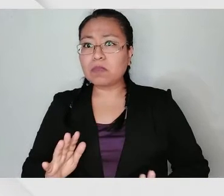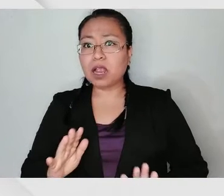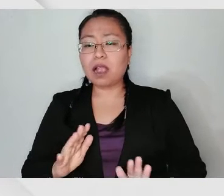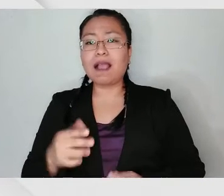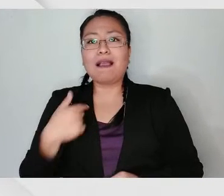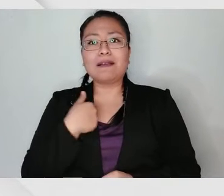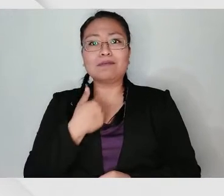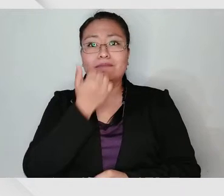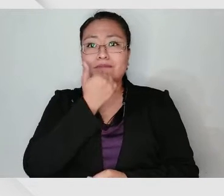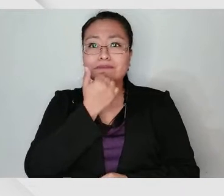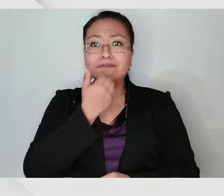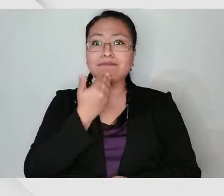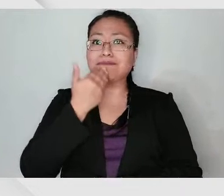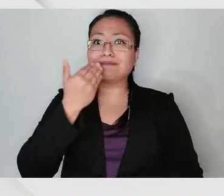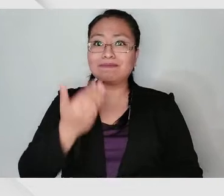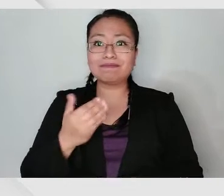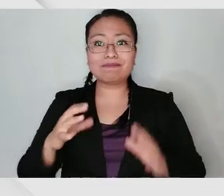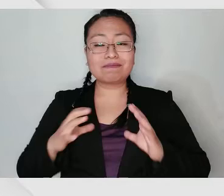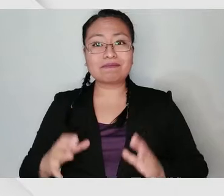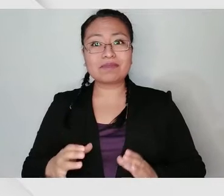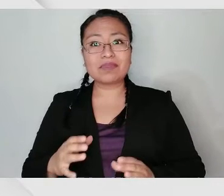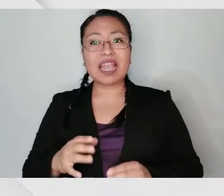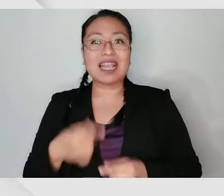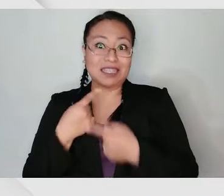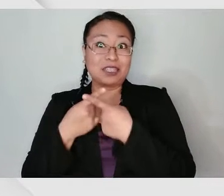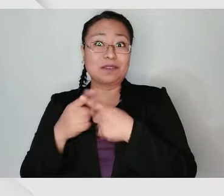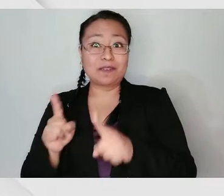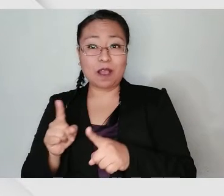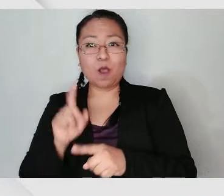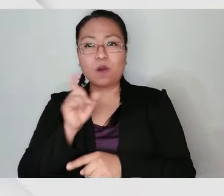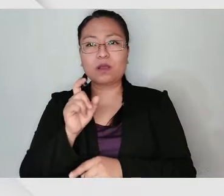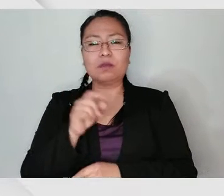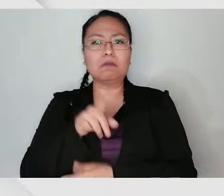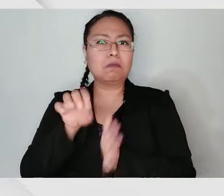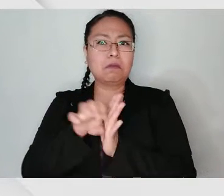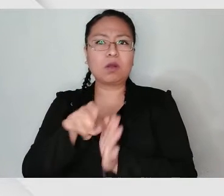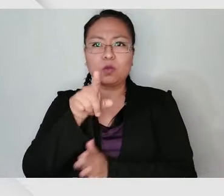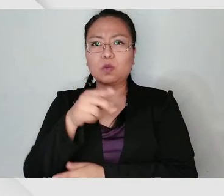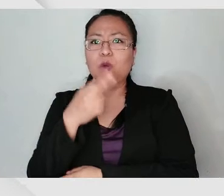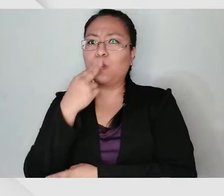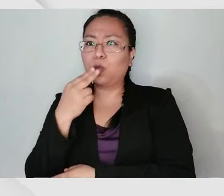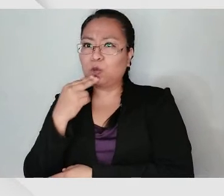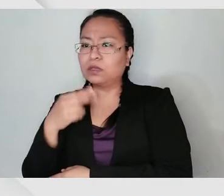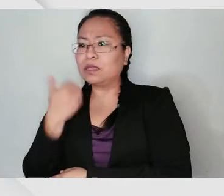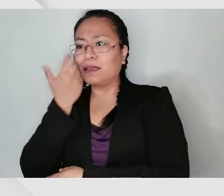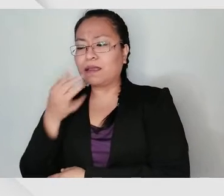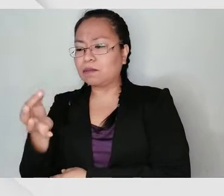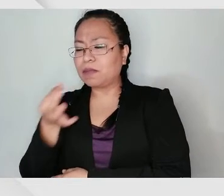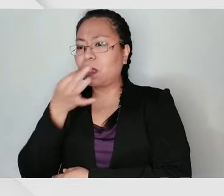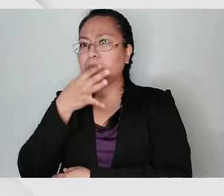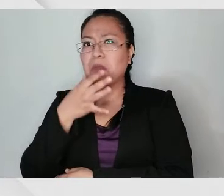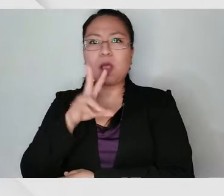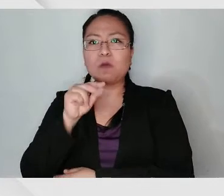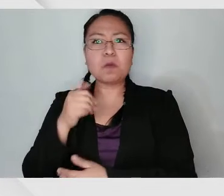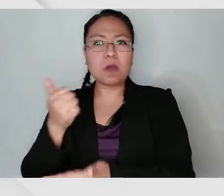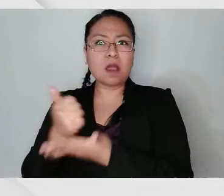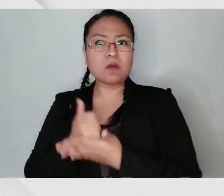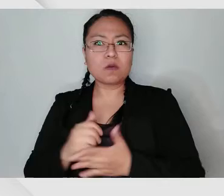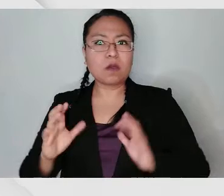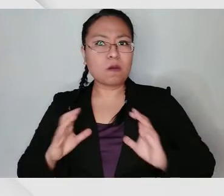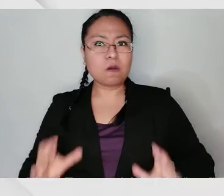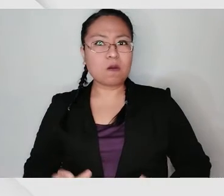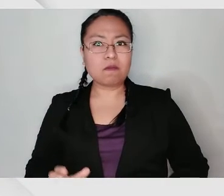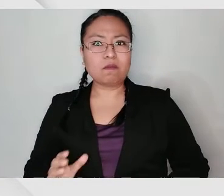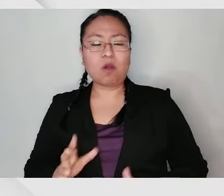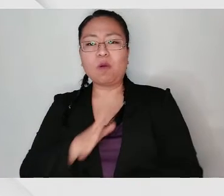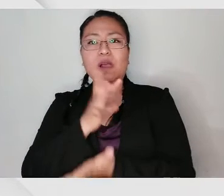de comer un alimento alto en azúcar que no nos aporta ningún otro beneficio nutricional más que la